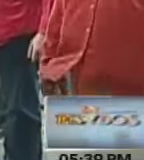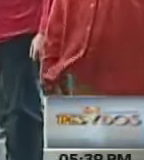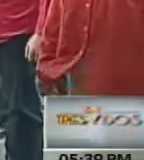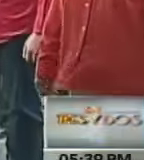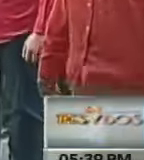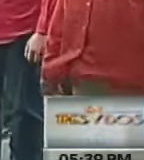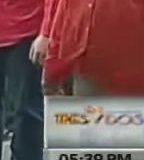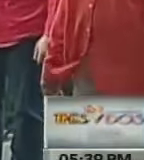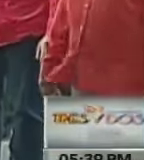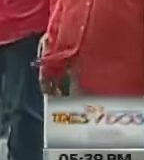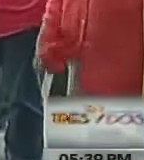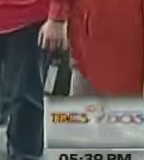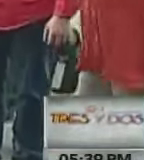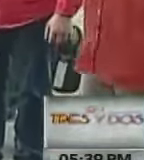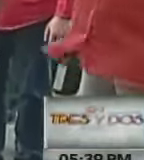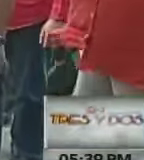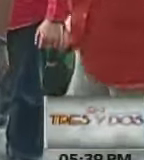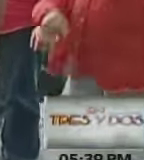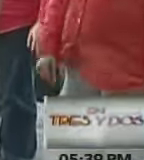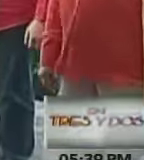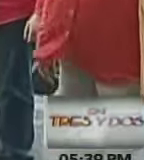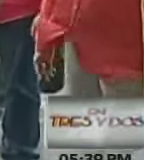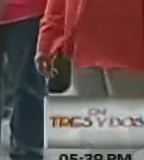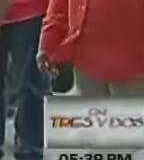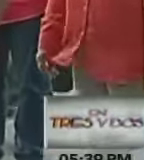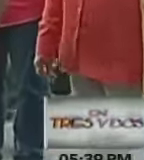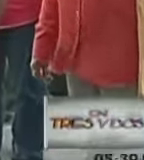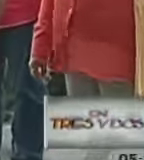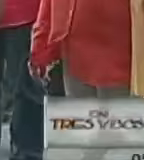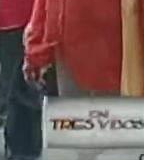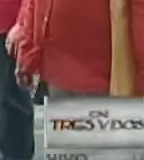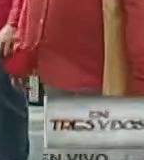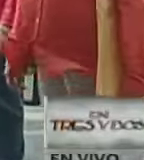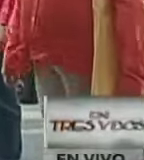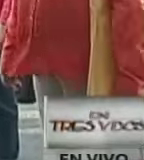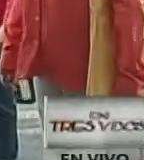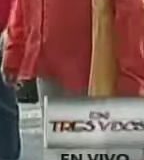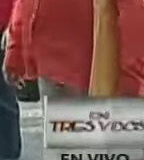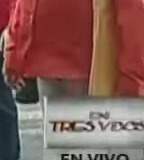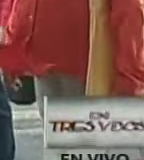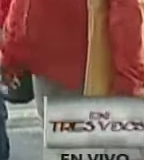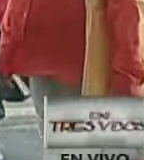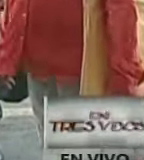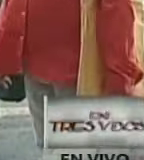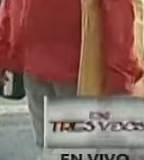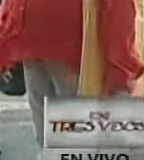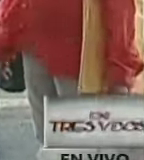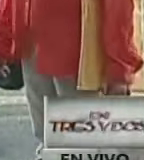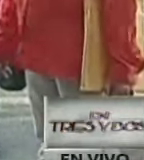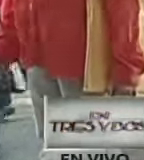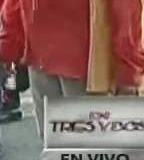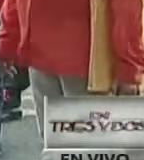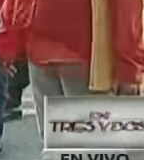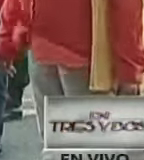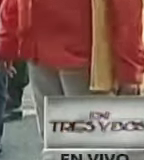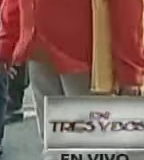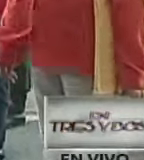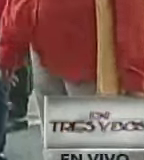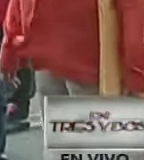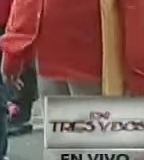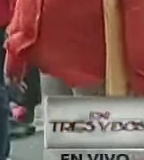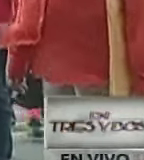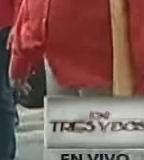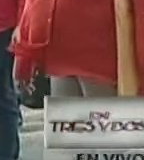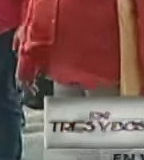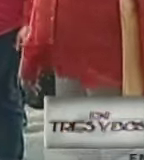económico enmarcado en lo que es la agenda económica bolivariana. Vemos en las pantallas del sistema bolivariano